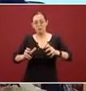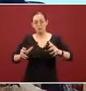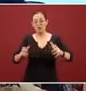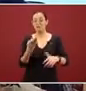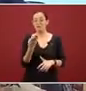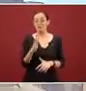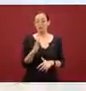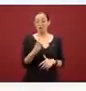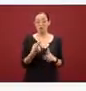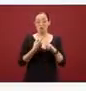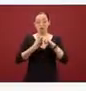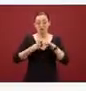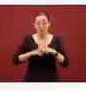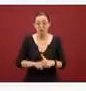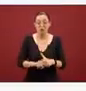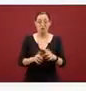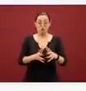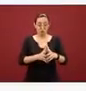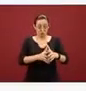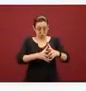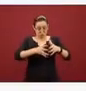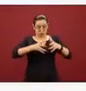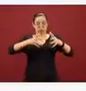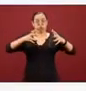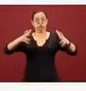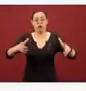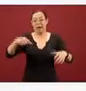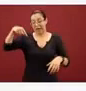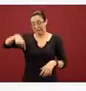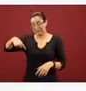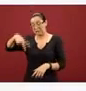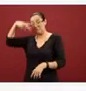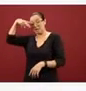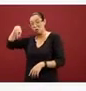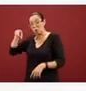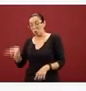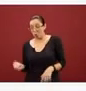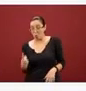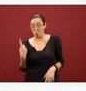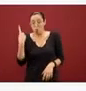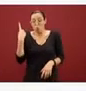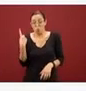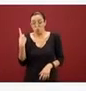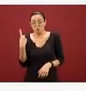de febrero, cuando México tuvo su primer caso, ellos empezaron a